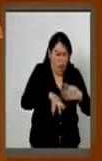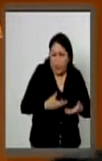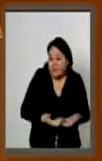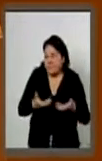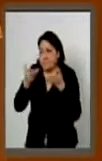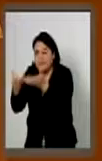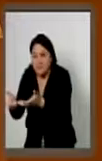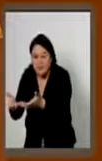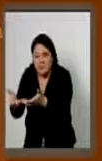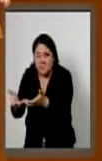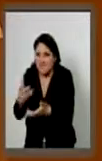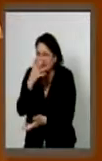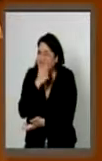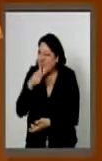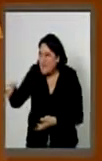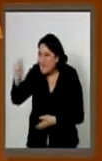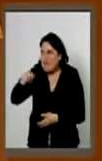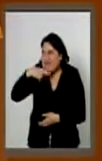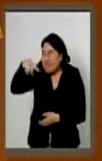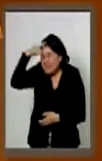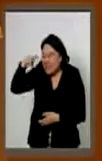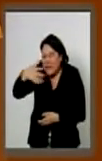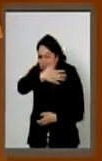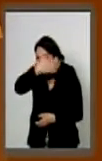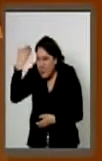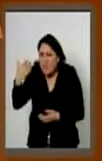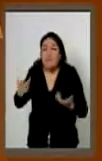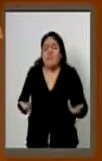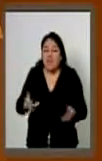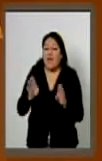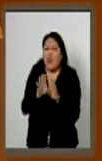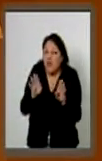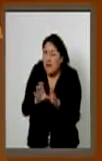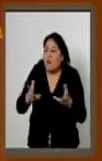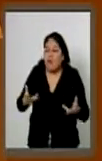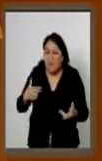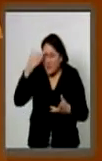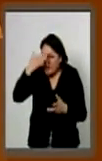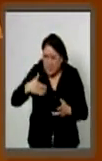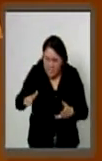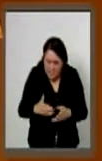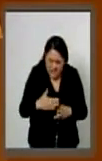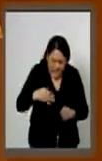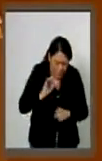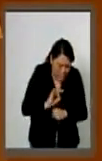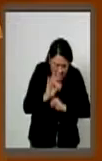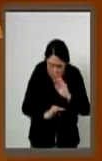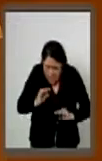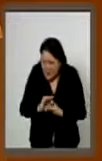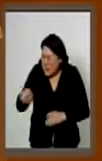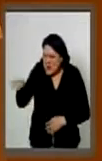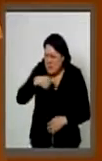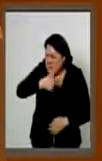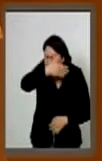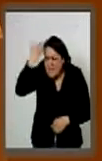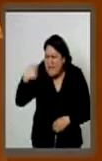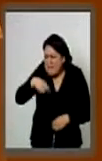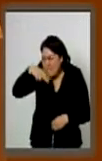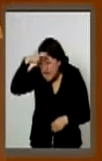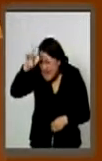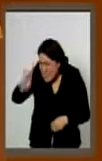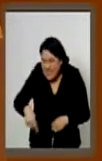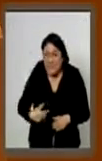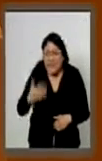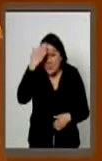reintroducir. Pues que no saben el tipo de anestesia que se ponen ese tipo de mamíferos, etcétera, etcétera, etcétera.